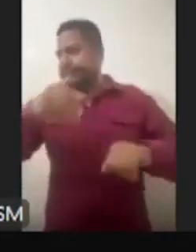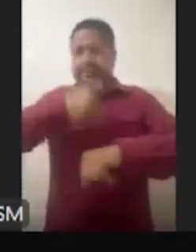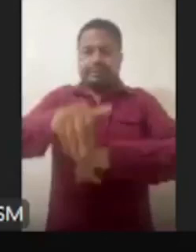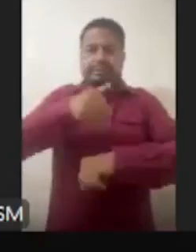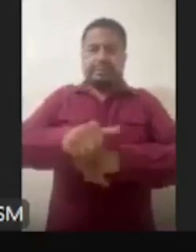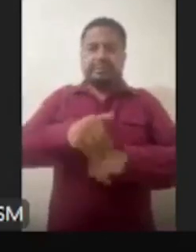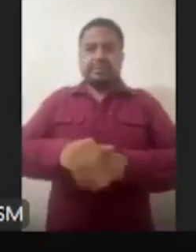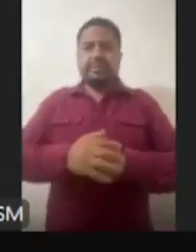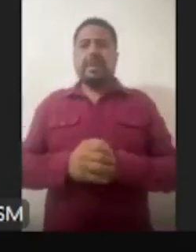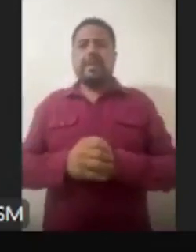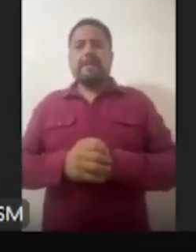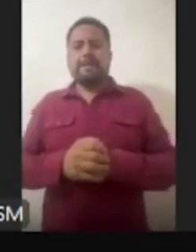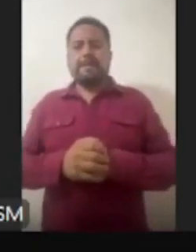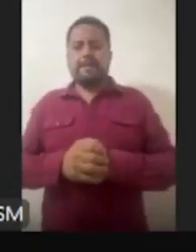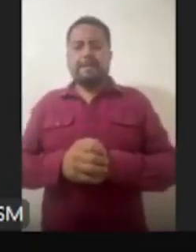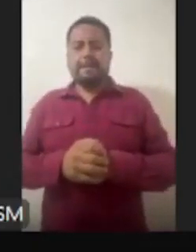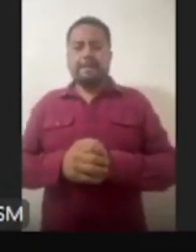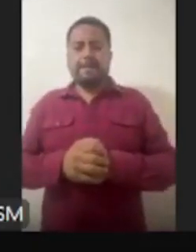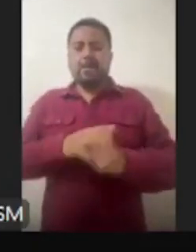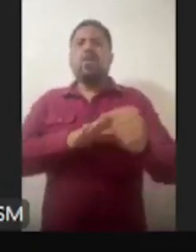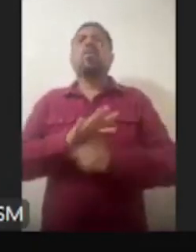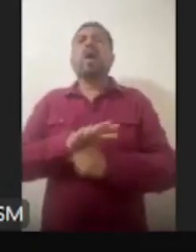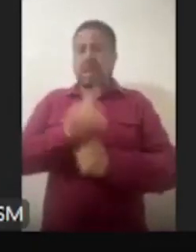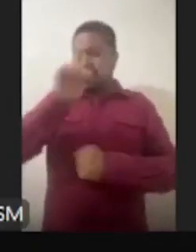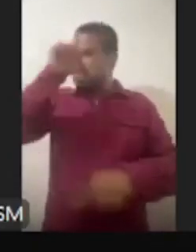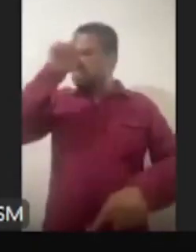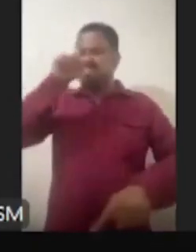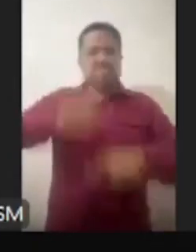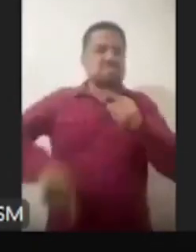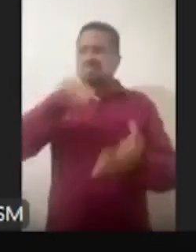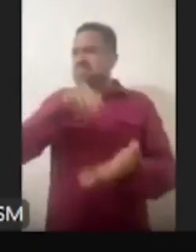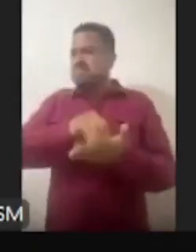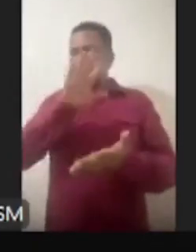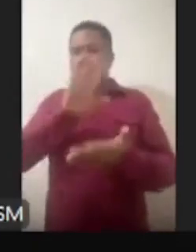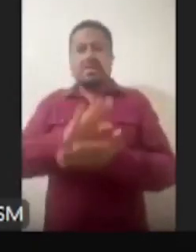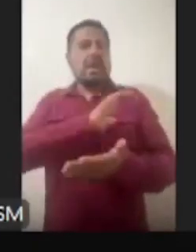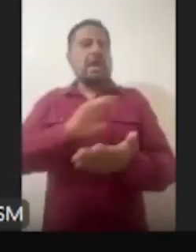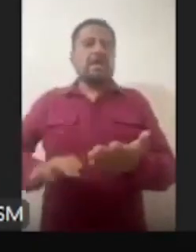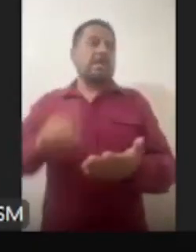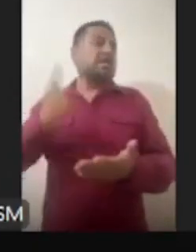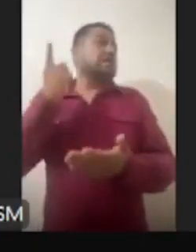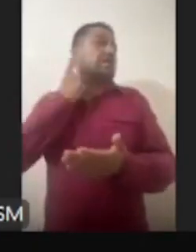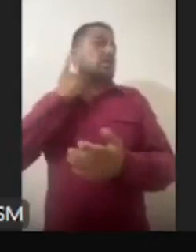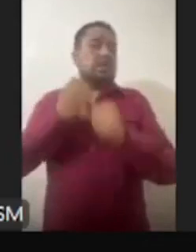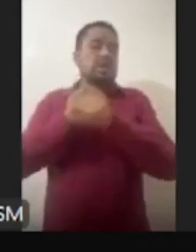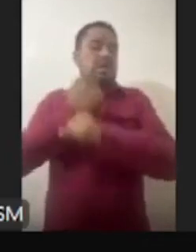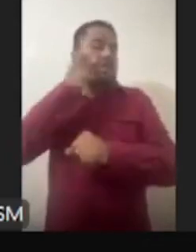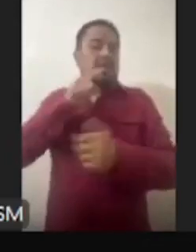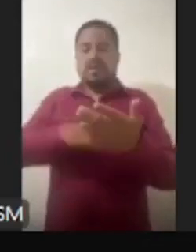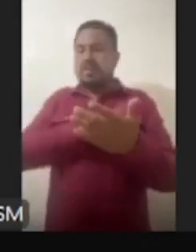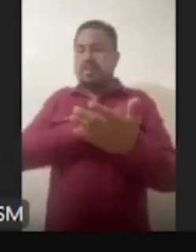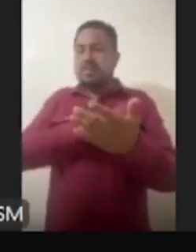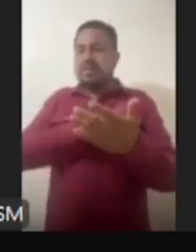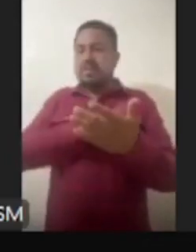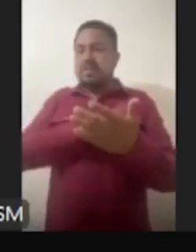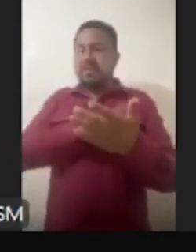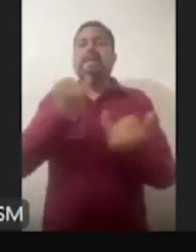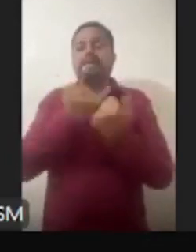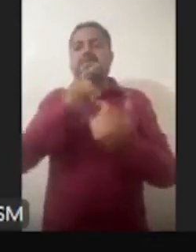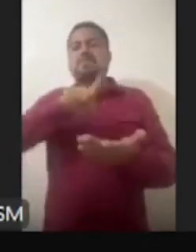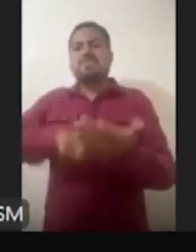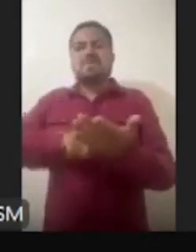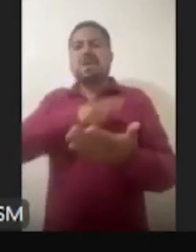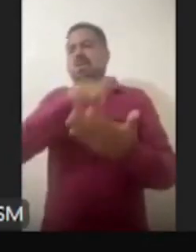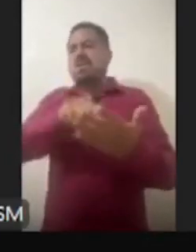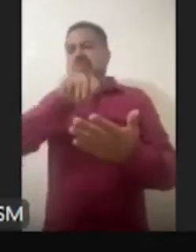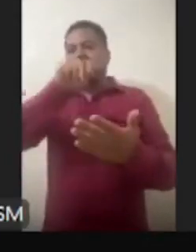/05-05-2024, por el que se cancelan los registros de candidaturas a diputaciones locales de mayoría relativa y de representación proporcional, así como de planillas y listas